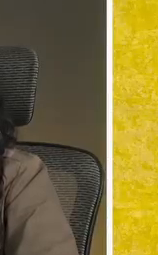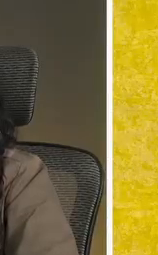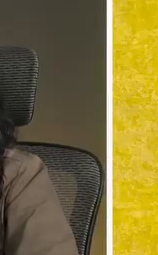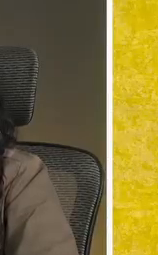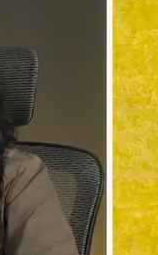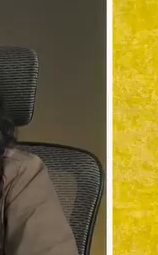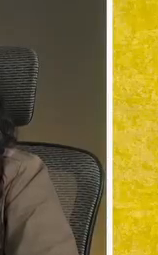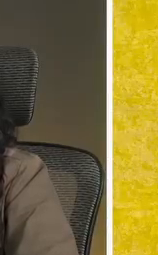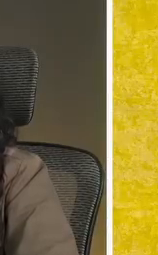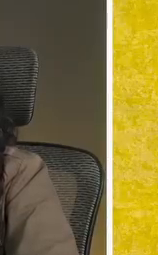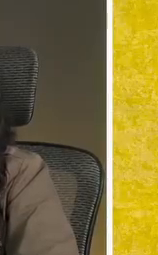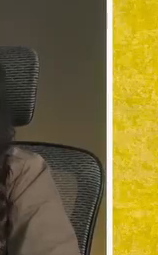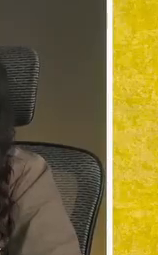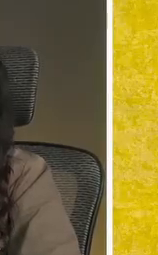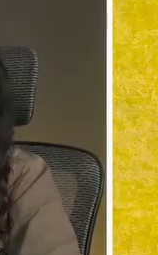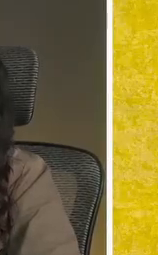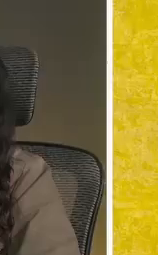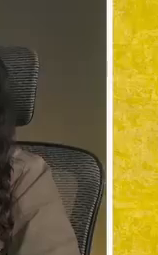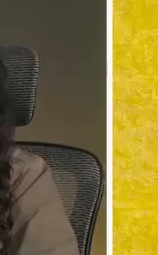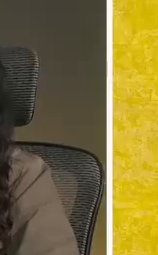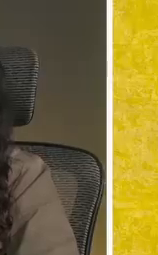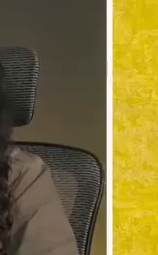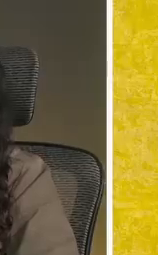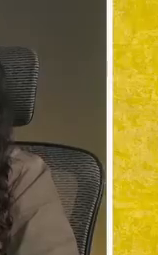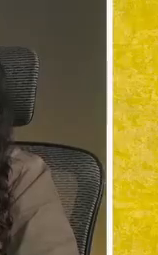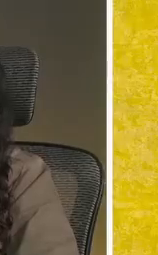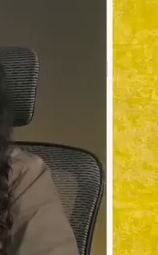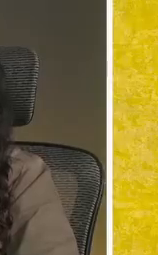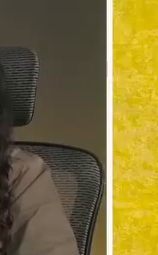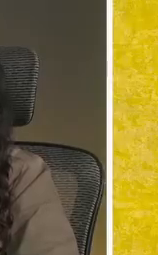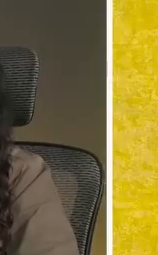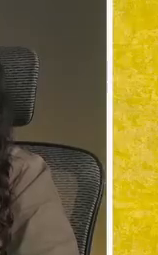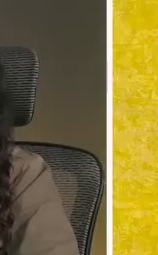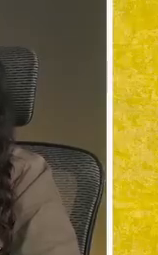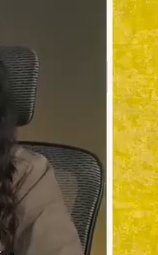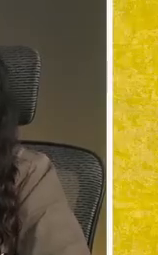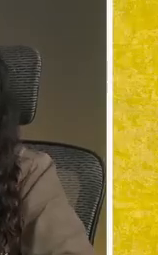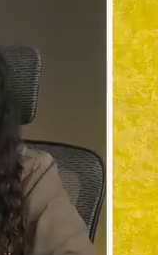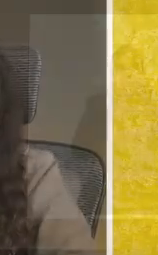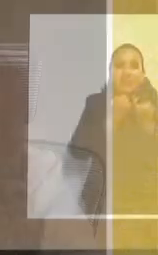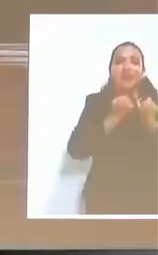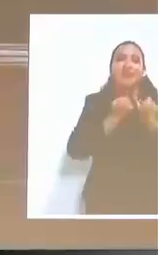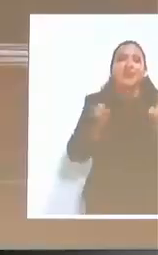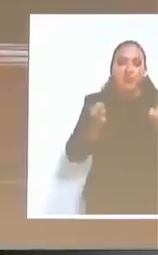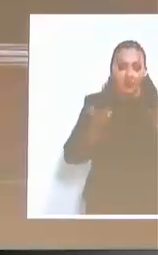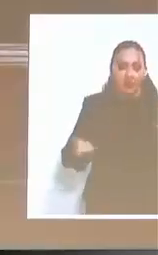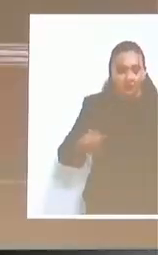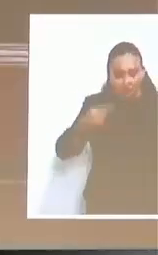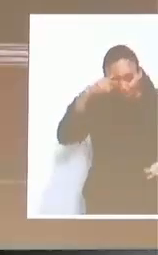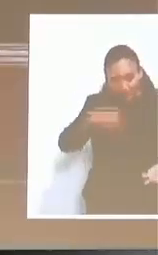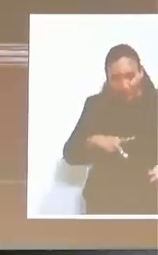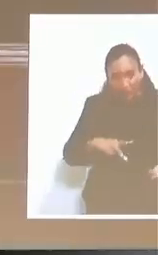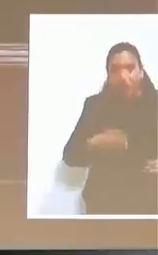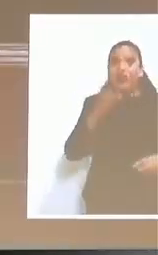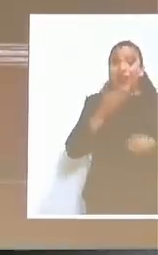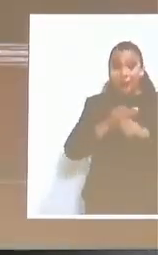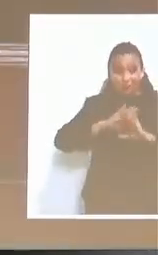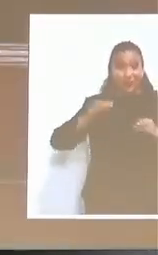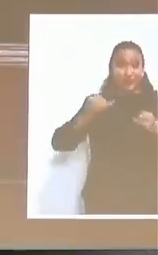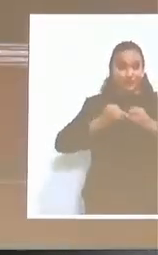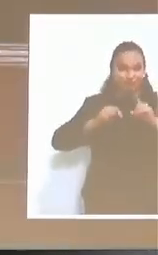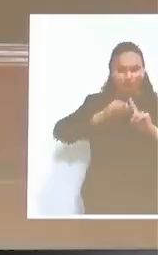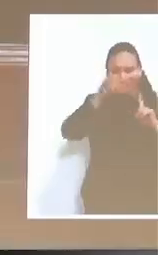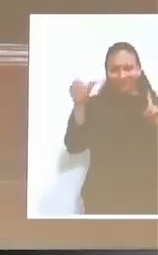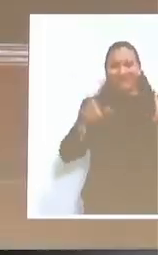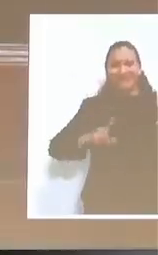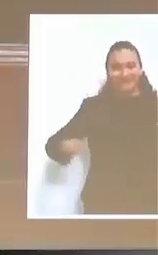transformando Morena a partir del 2019, diciembre del 2018, es la transformación